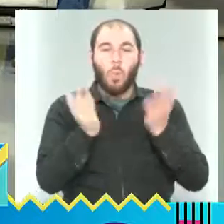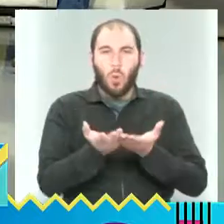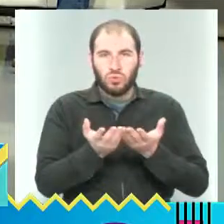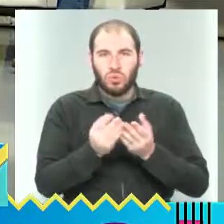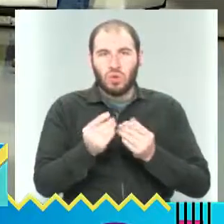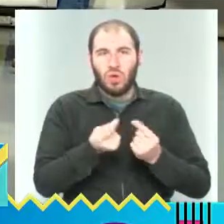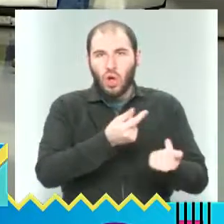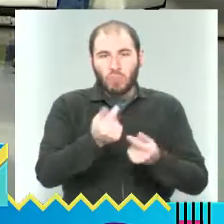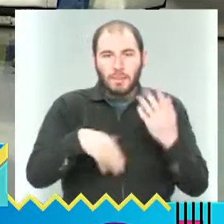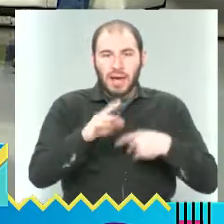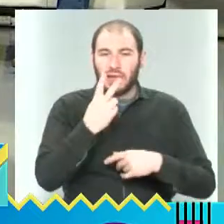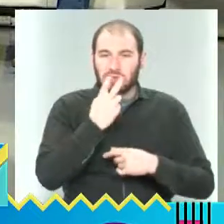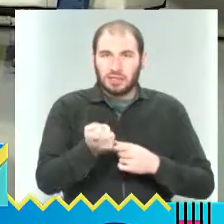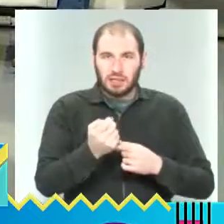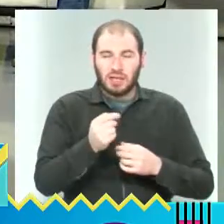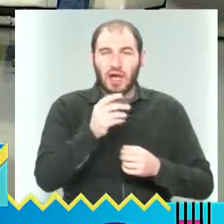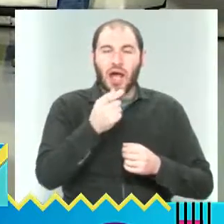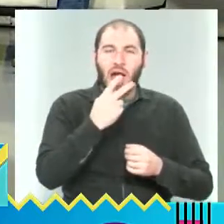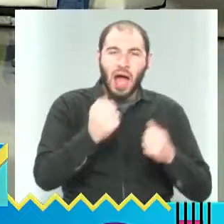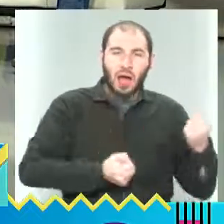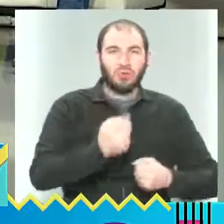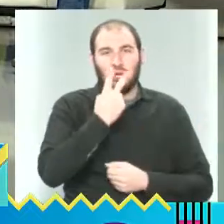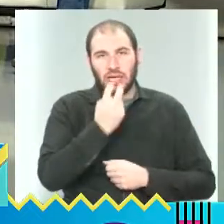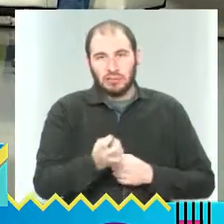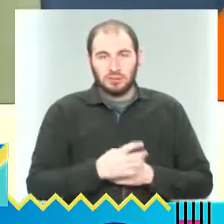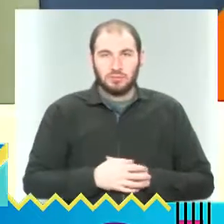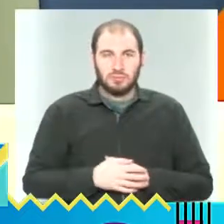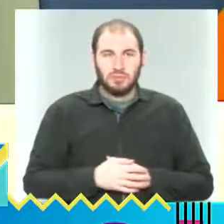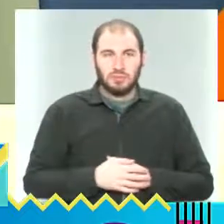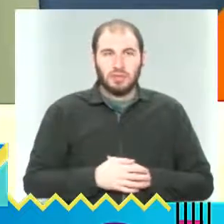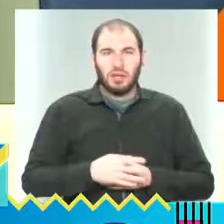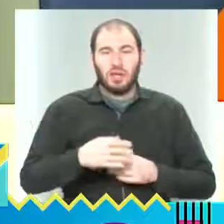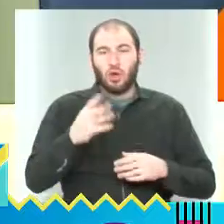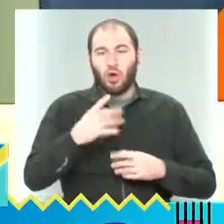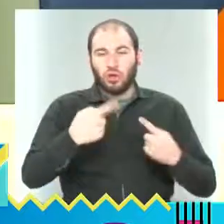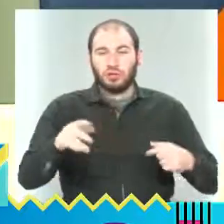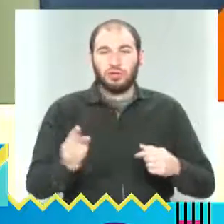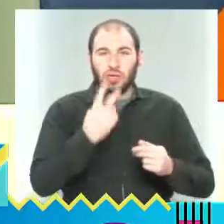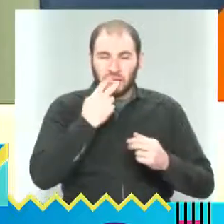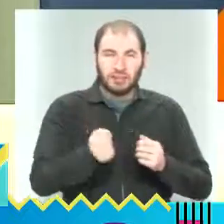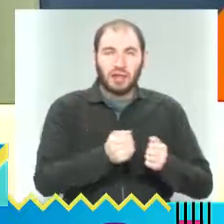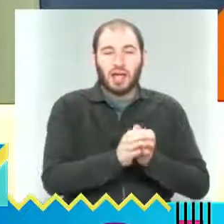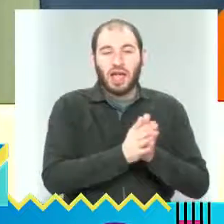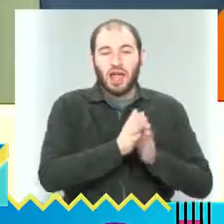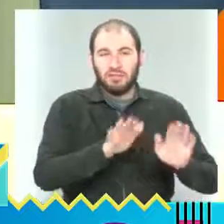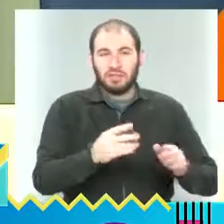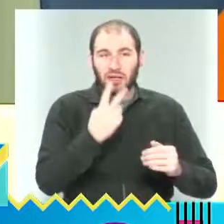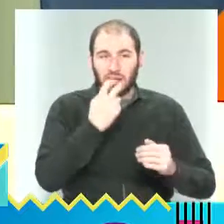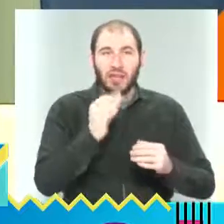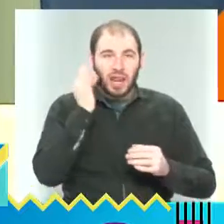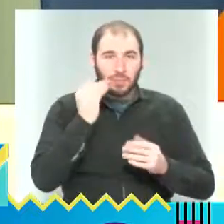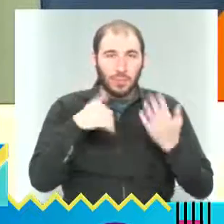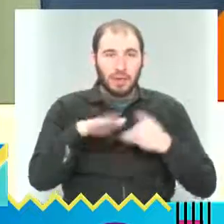mayor consumo de electricidad, autos eléctricos, todos los equipos eléctricos, calefacción eléctrica, que es más